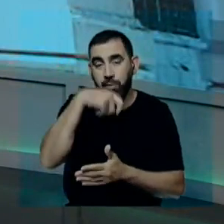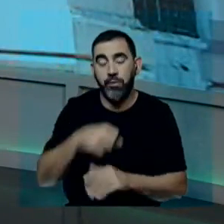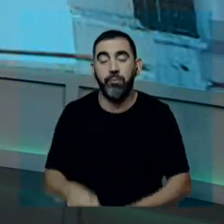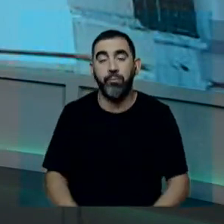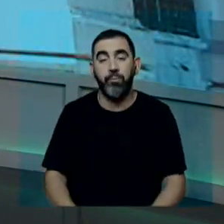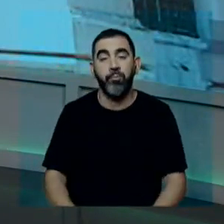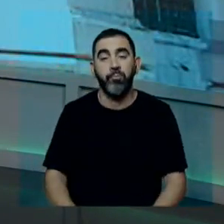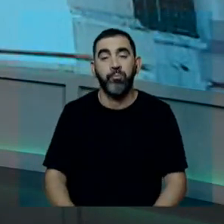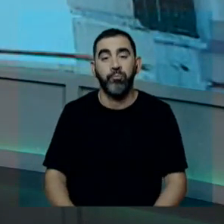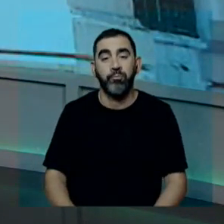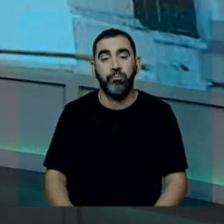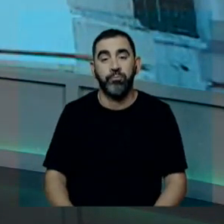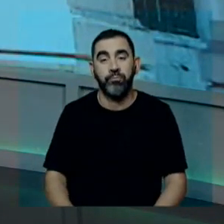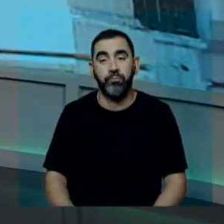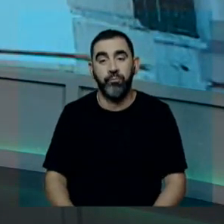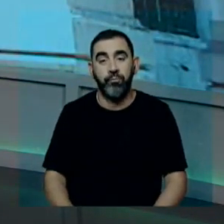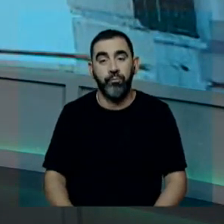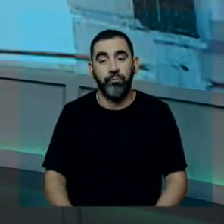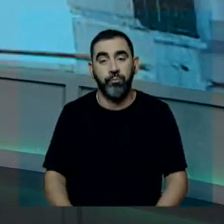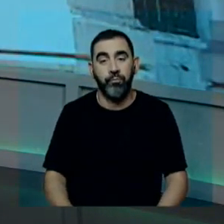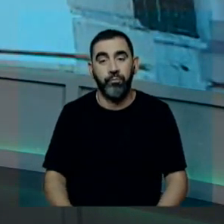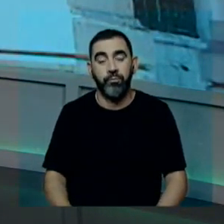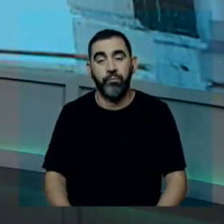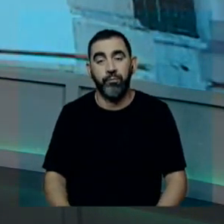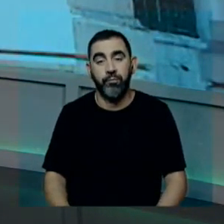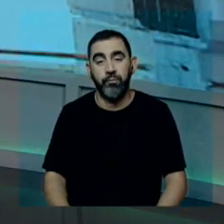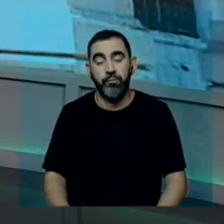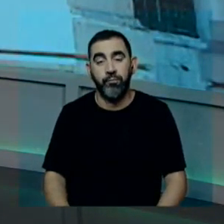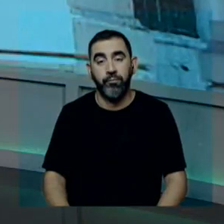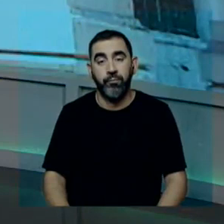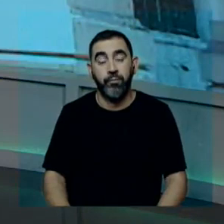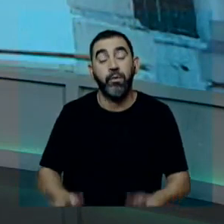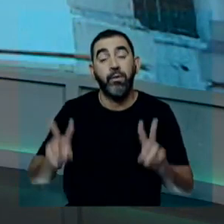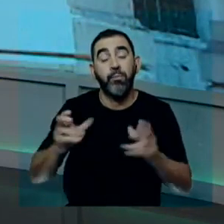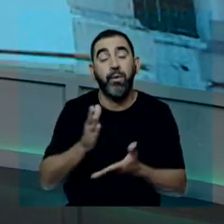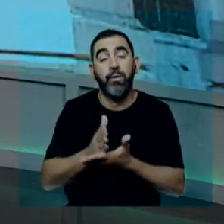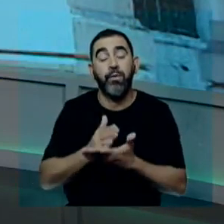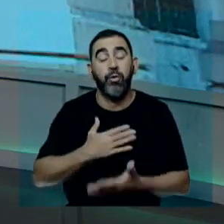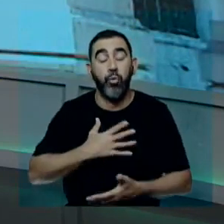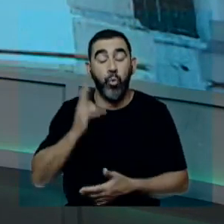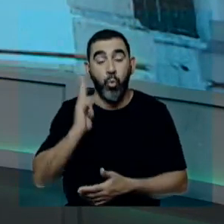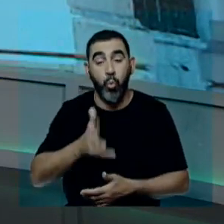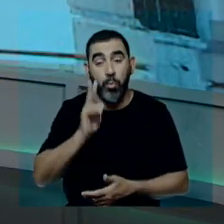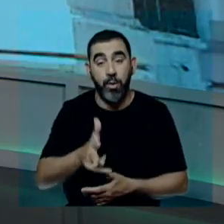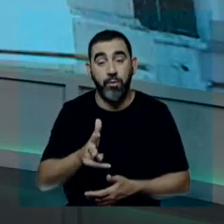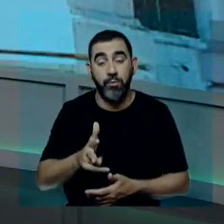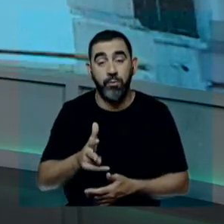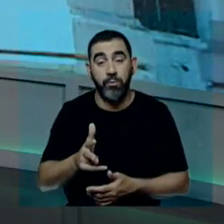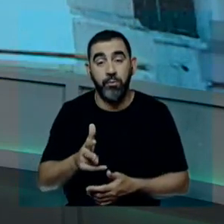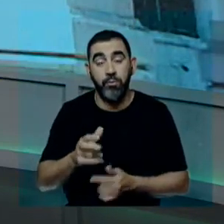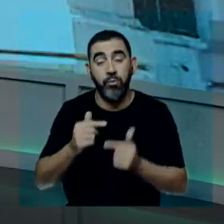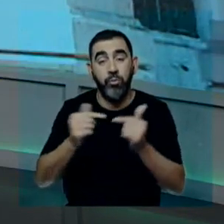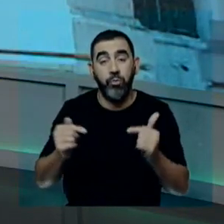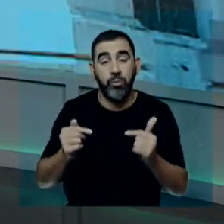Departamental de Montevideo. Y a propósito, si hablamos con Belela Herrera, tenemos que hablar de derechos humanos. Y justamente hablamos de algunas cosas